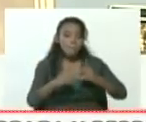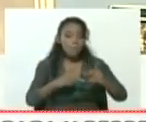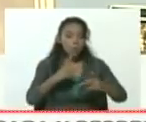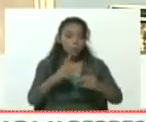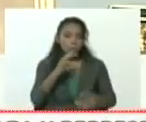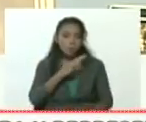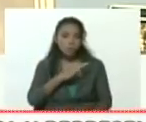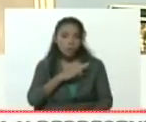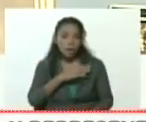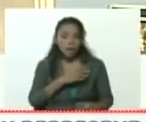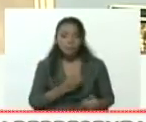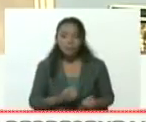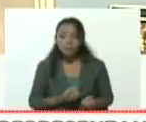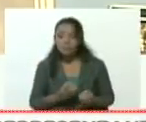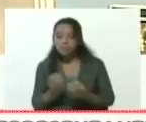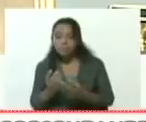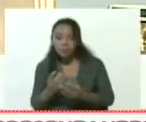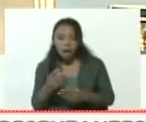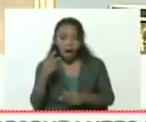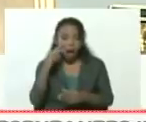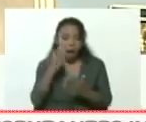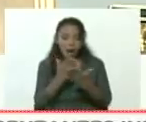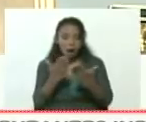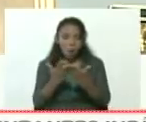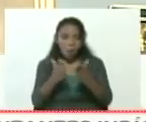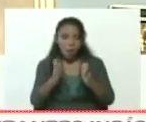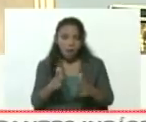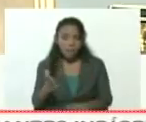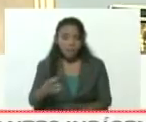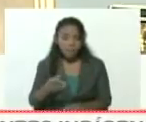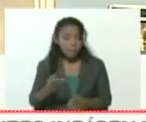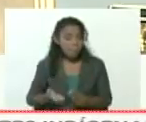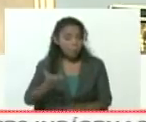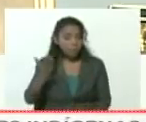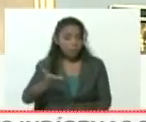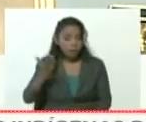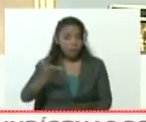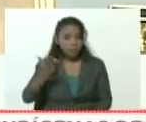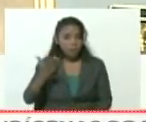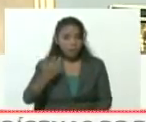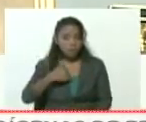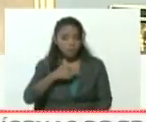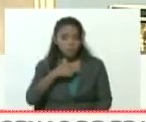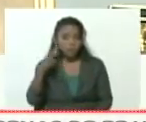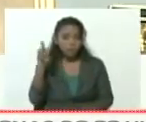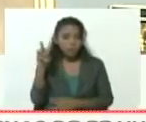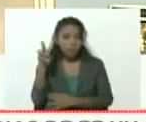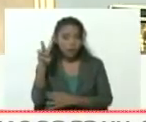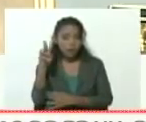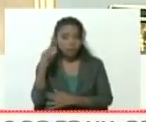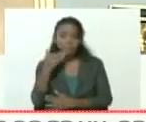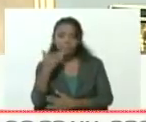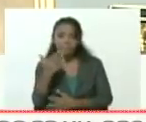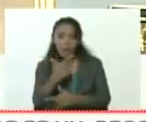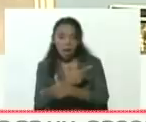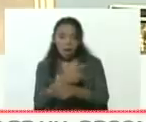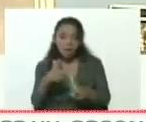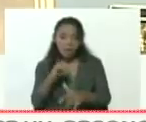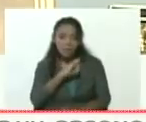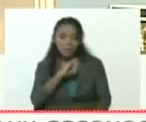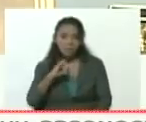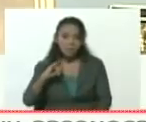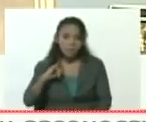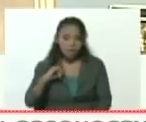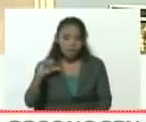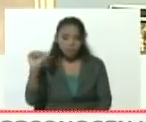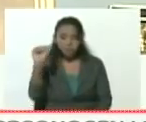la comunidad educativa es fundamental. Y hoy para nosotros los logros del pueblo venezolano que nos permiten ser libres, independientes y soberanos